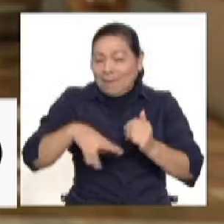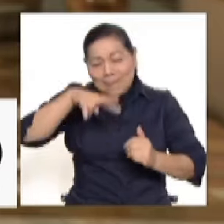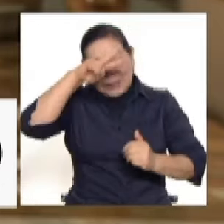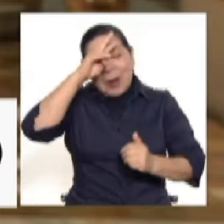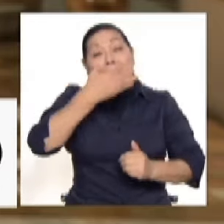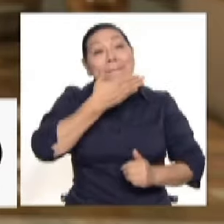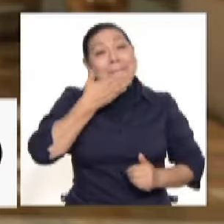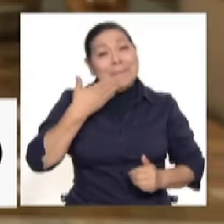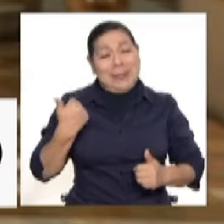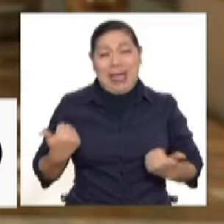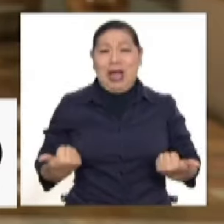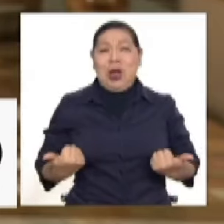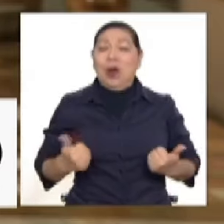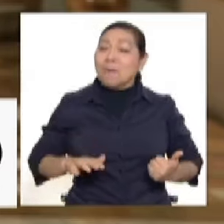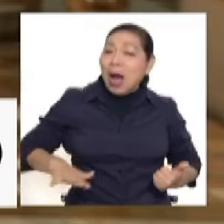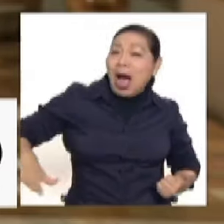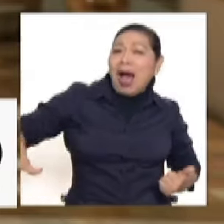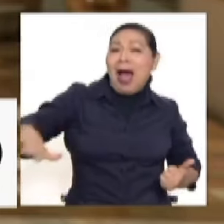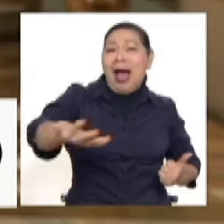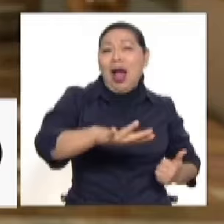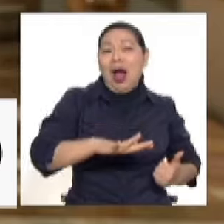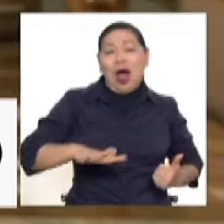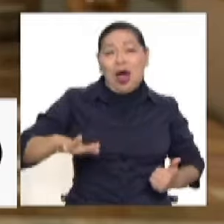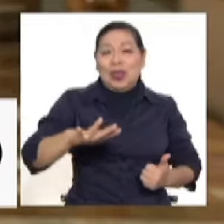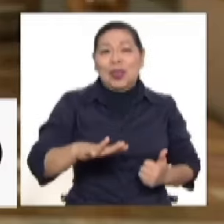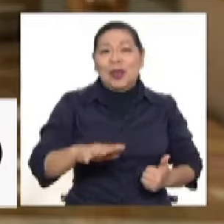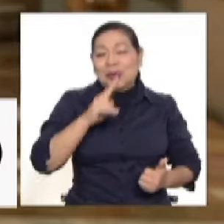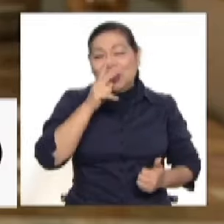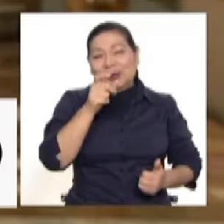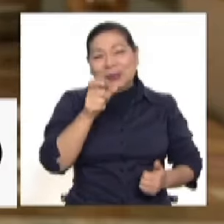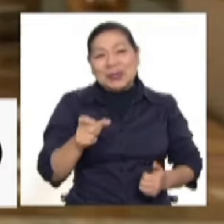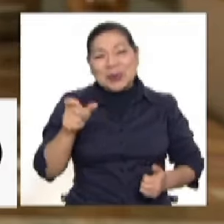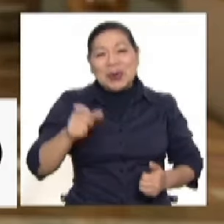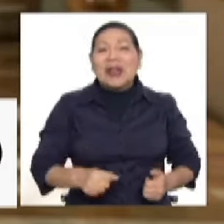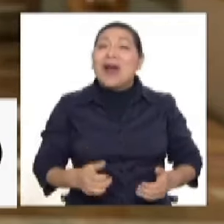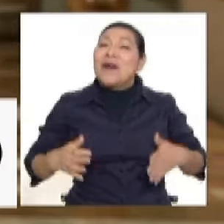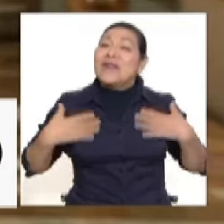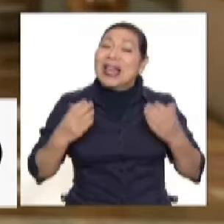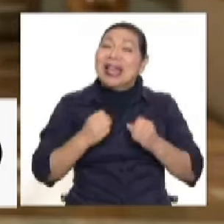patria mejor para todas y todos los peruanos.